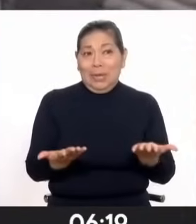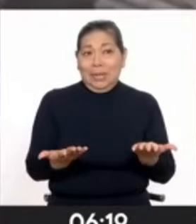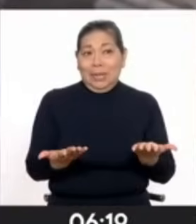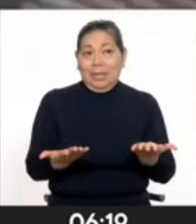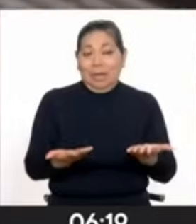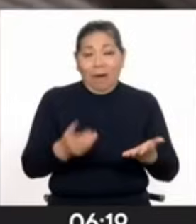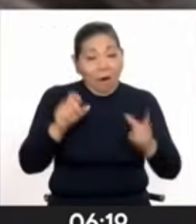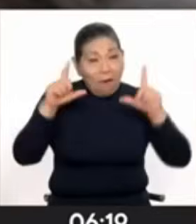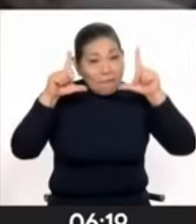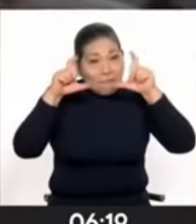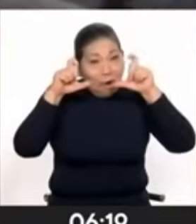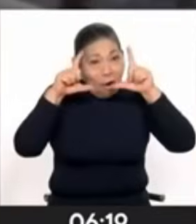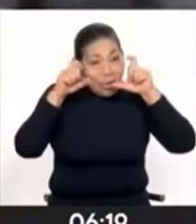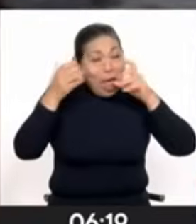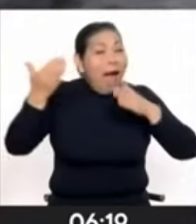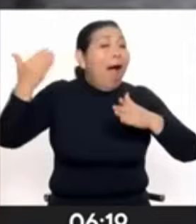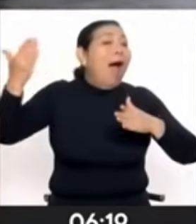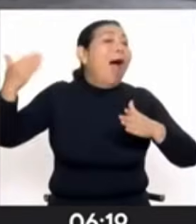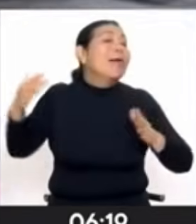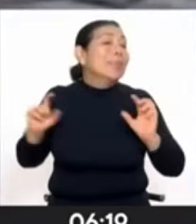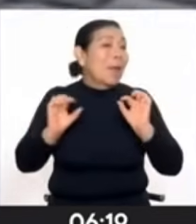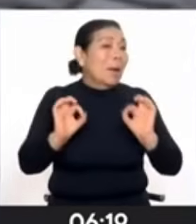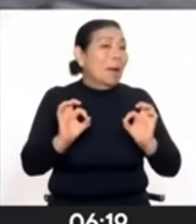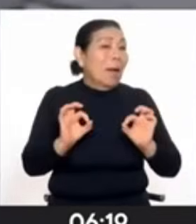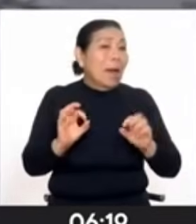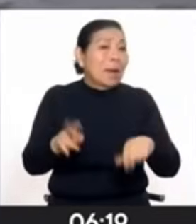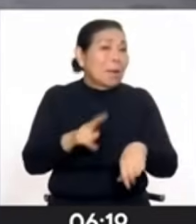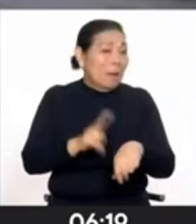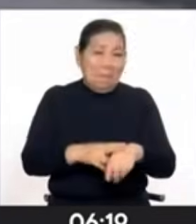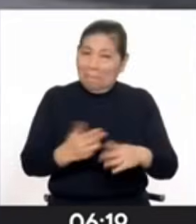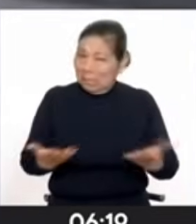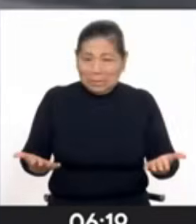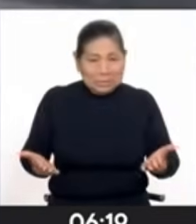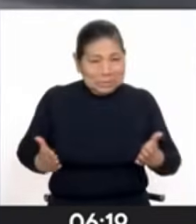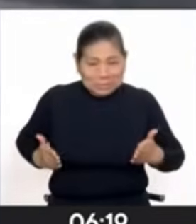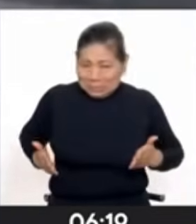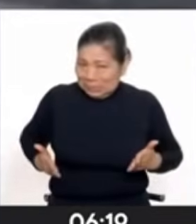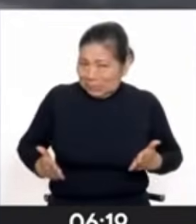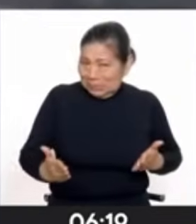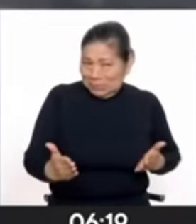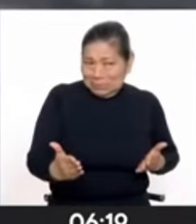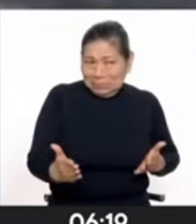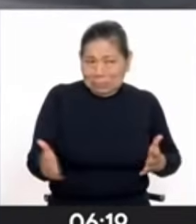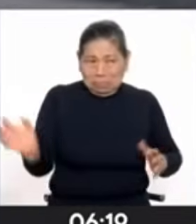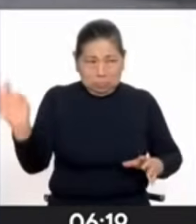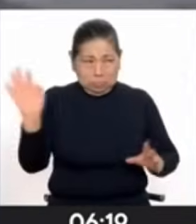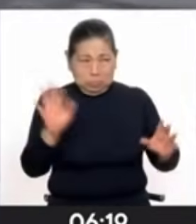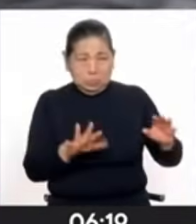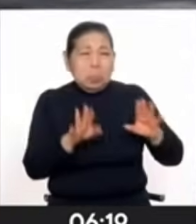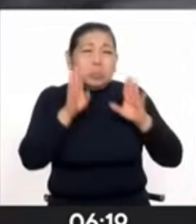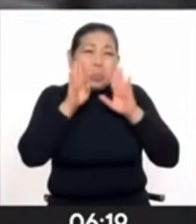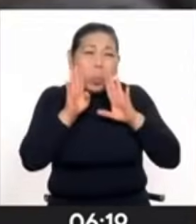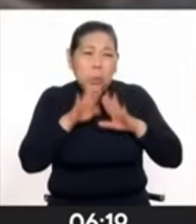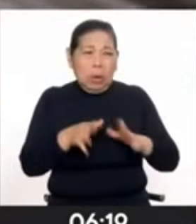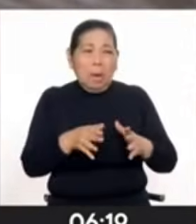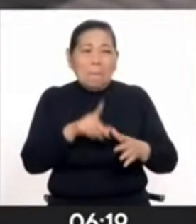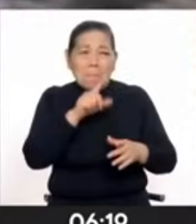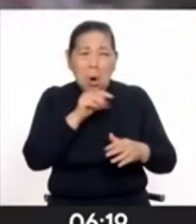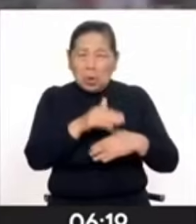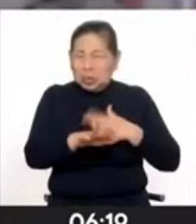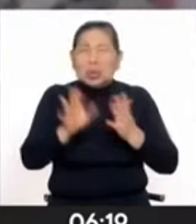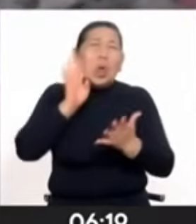enseño las fotos antiguamente, cómo era basurales. Así como en la entrada de que ahorita está todo basurales, pelos de pollo,